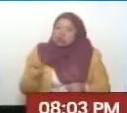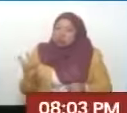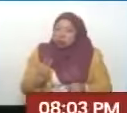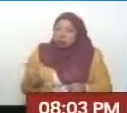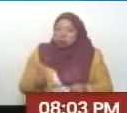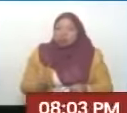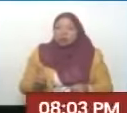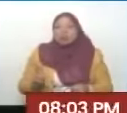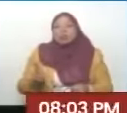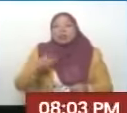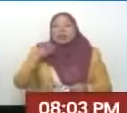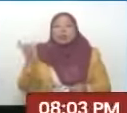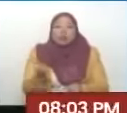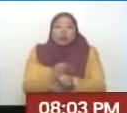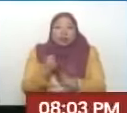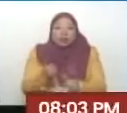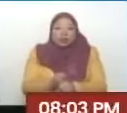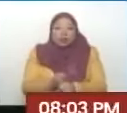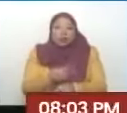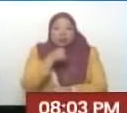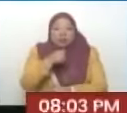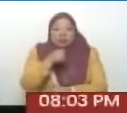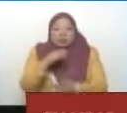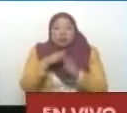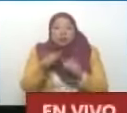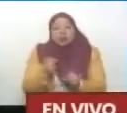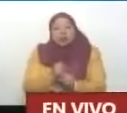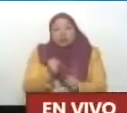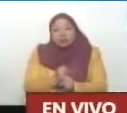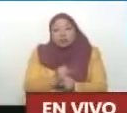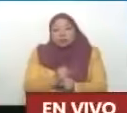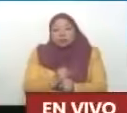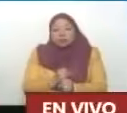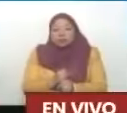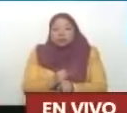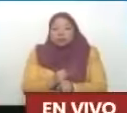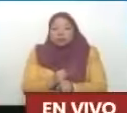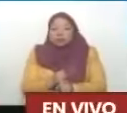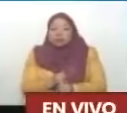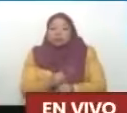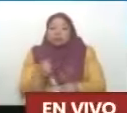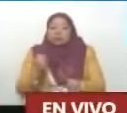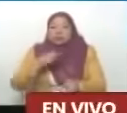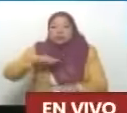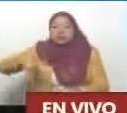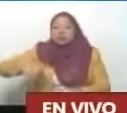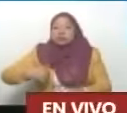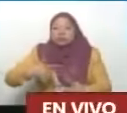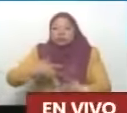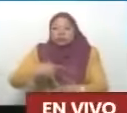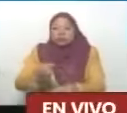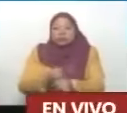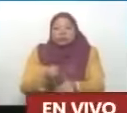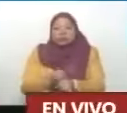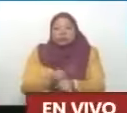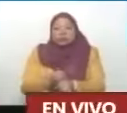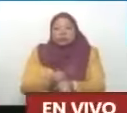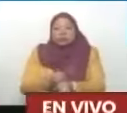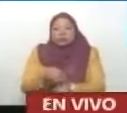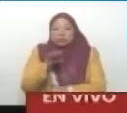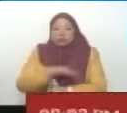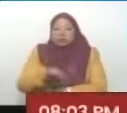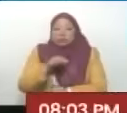para que le entregue la Guayana Esequiba a la ExxonMobil. Eso es lo que ellos quieren. Pusieron un títere, los apellidos,